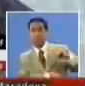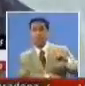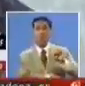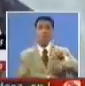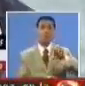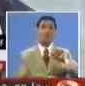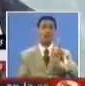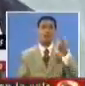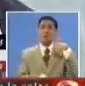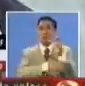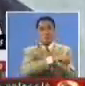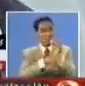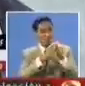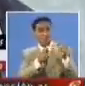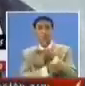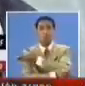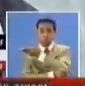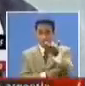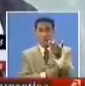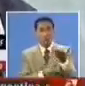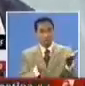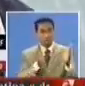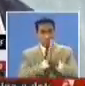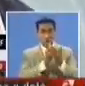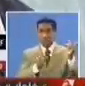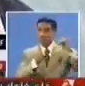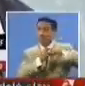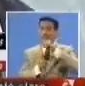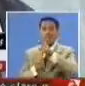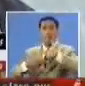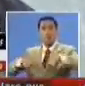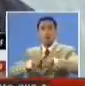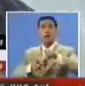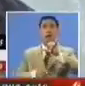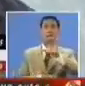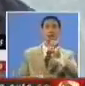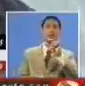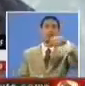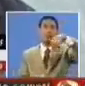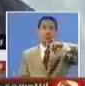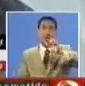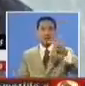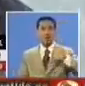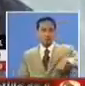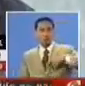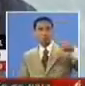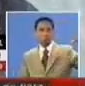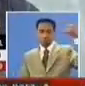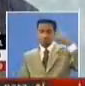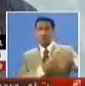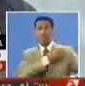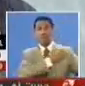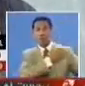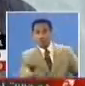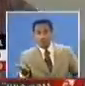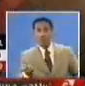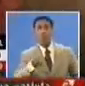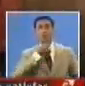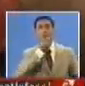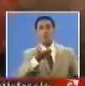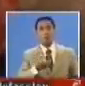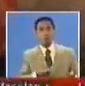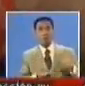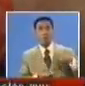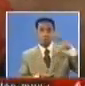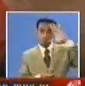slalom, velocidad, o sea, tenemos todo para ustedes. Es solo llegar al Yaque o contactarnos, que estamos muy a la orden, y bueno, que el que